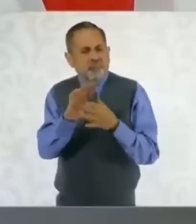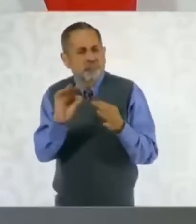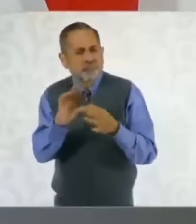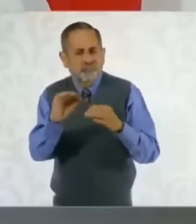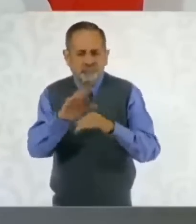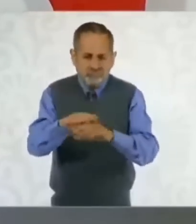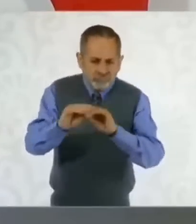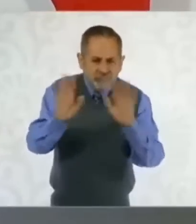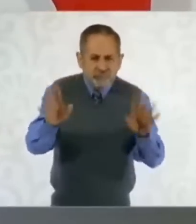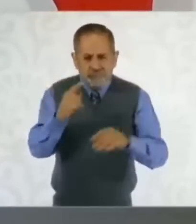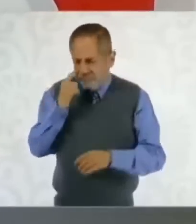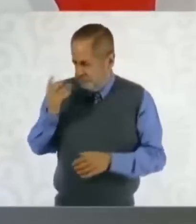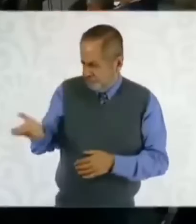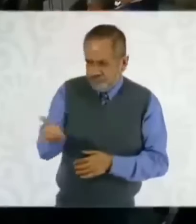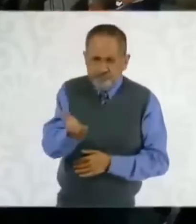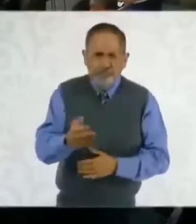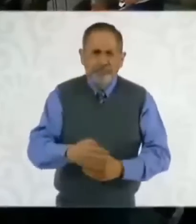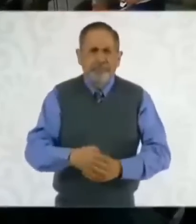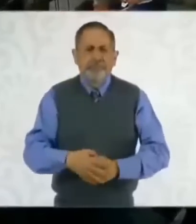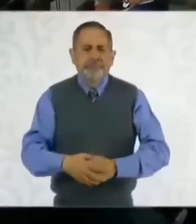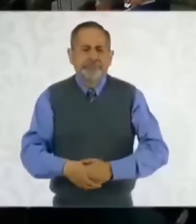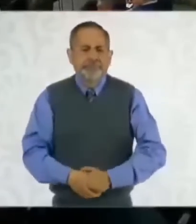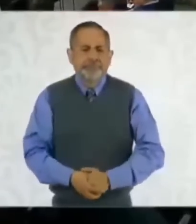a todas y a todos. Adelante, Raúl.